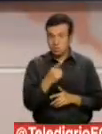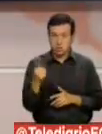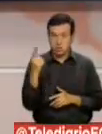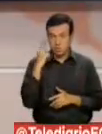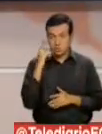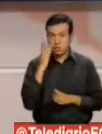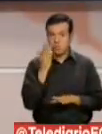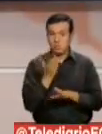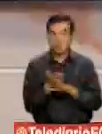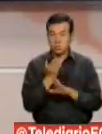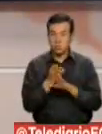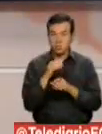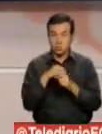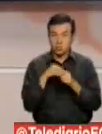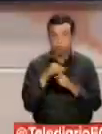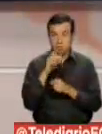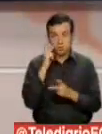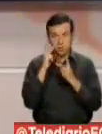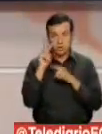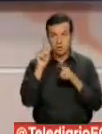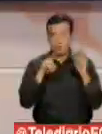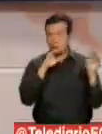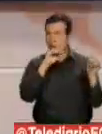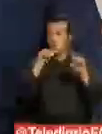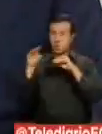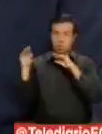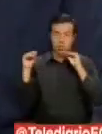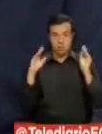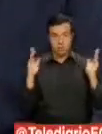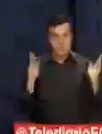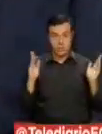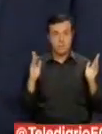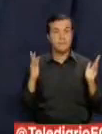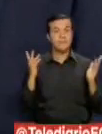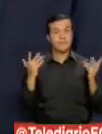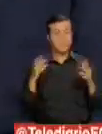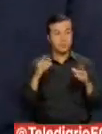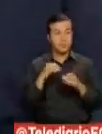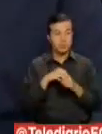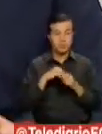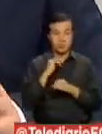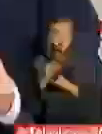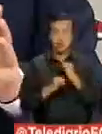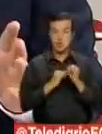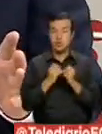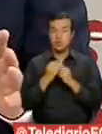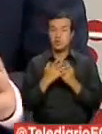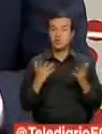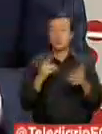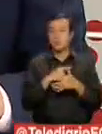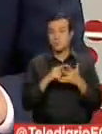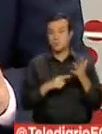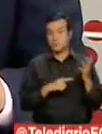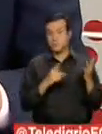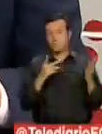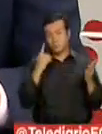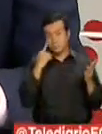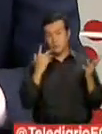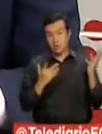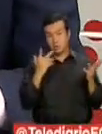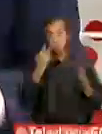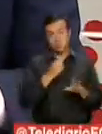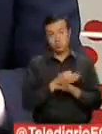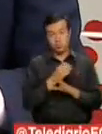de la propuesta con el fondo. Es lo que se rumora, al menos. Nuevamente le pregunto, el Fondo Monetario Internacional tiene una serie o tendrá una serie